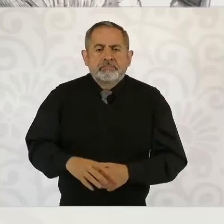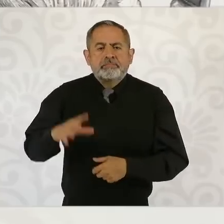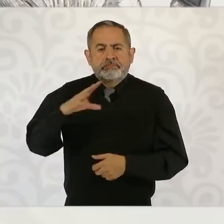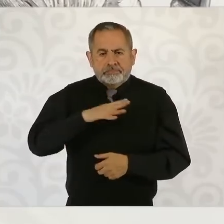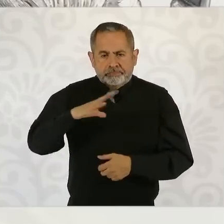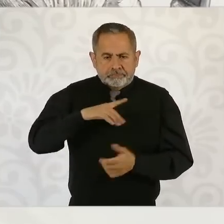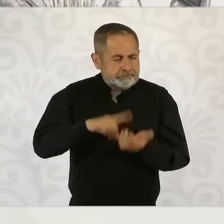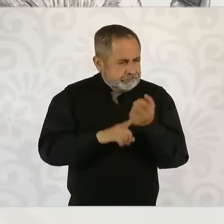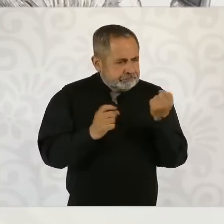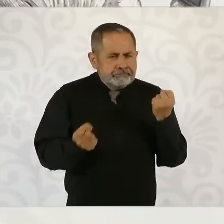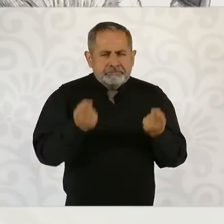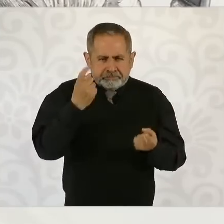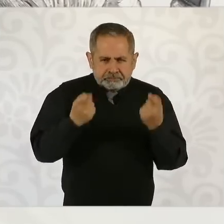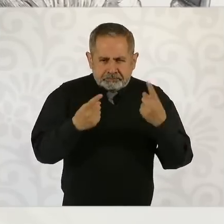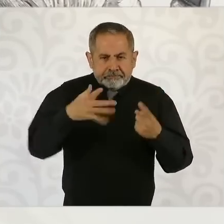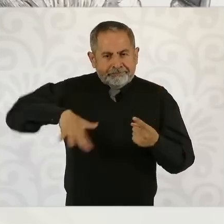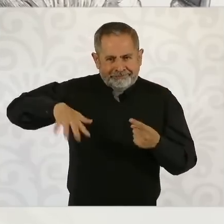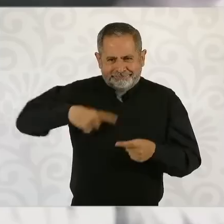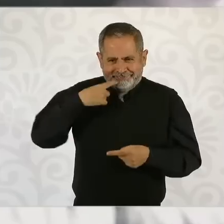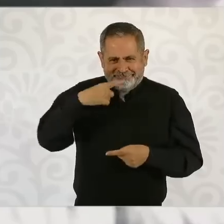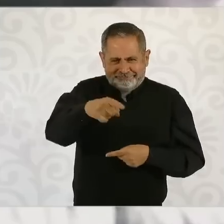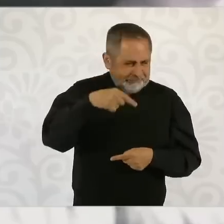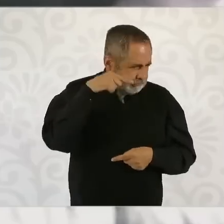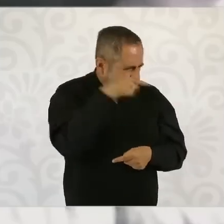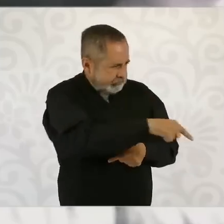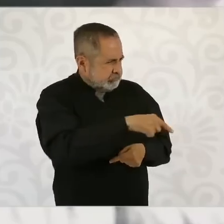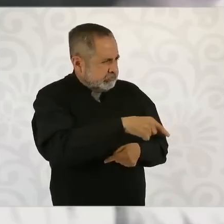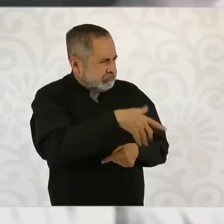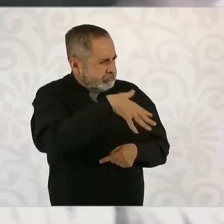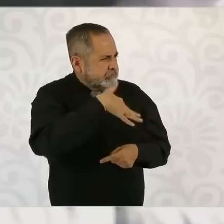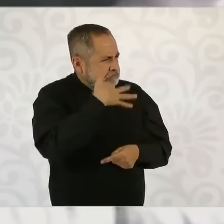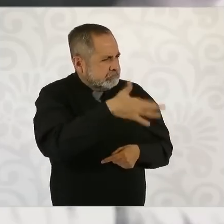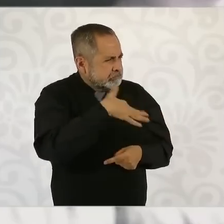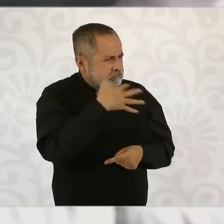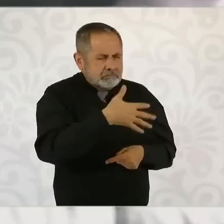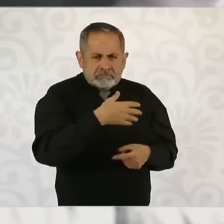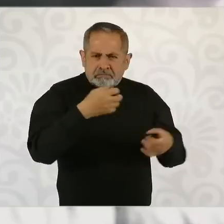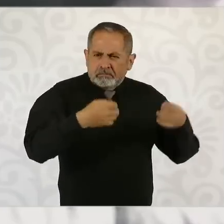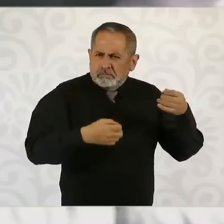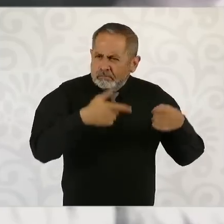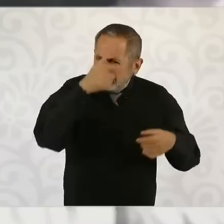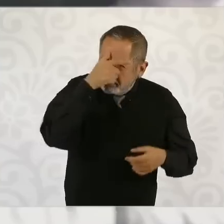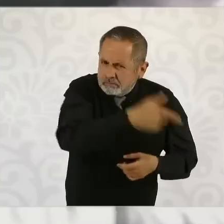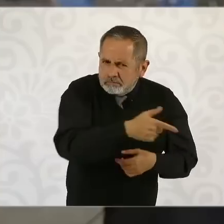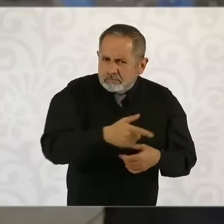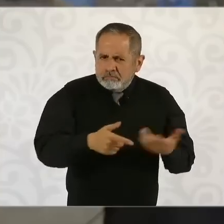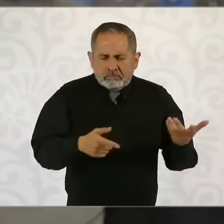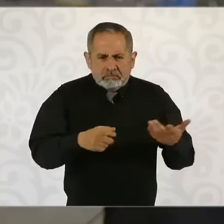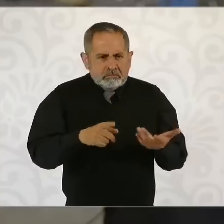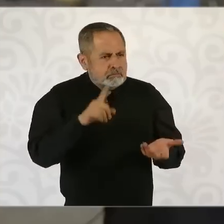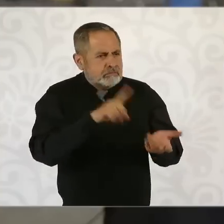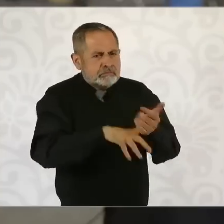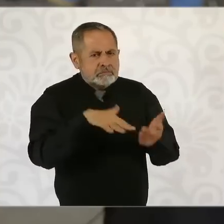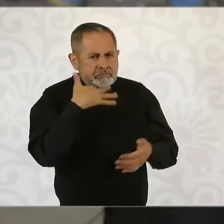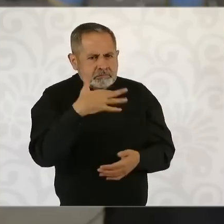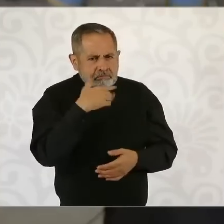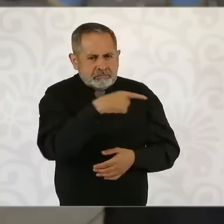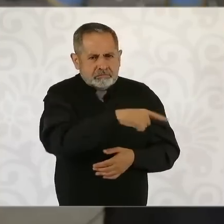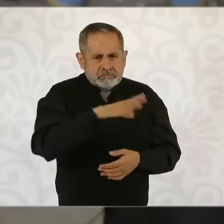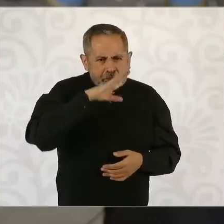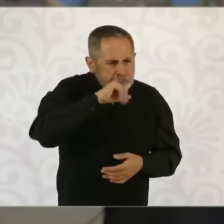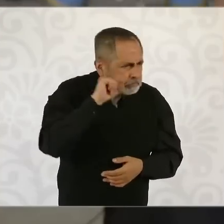Existen algunos casos como el que usted está planteando, donde nosotros hemos encontrado conductas